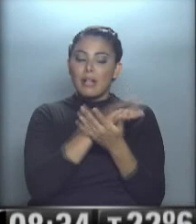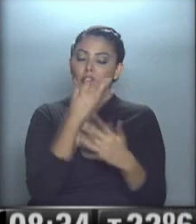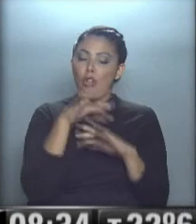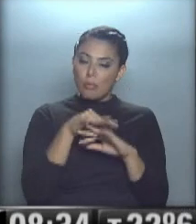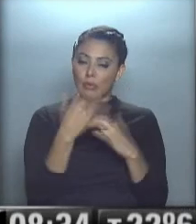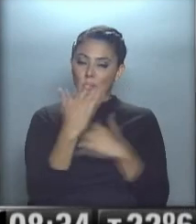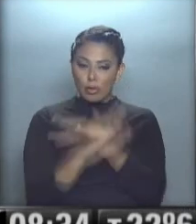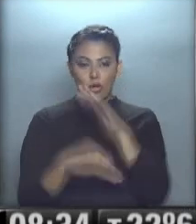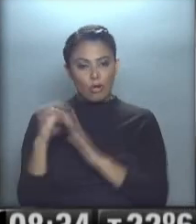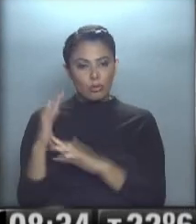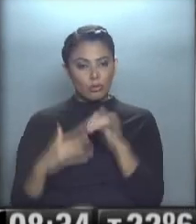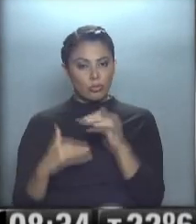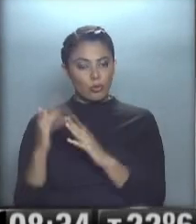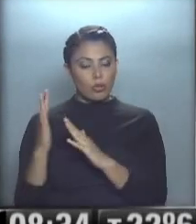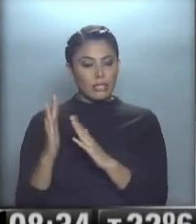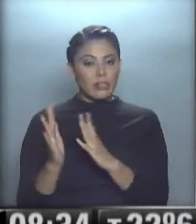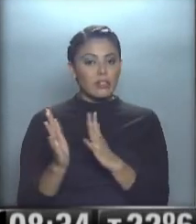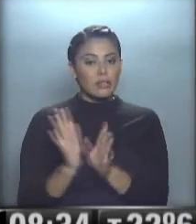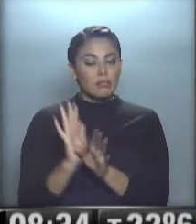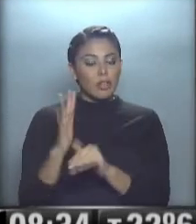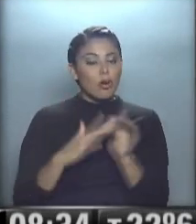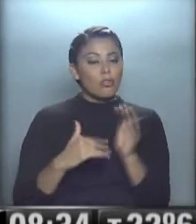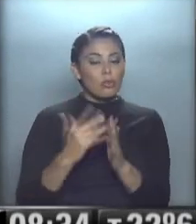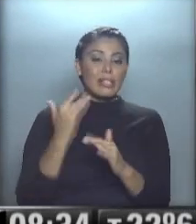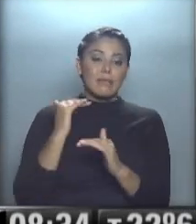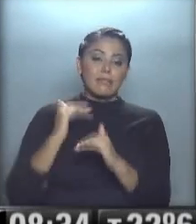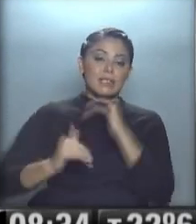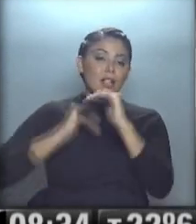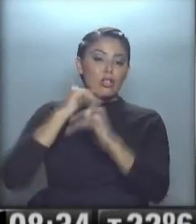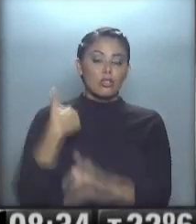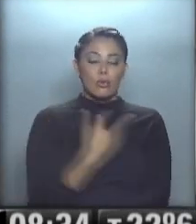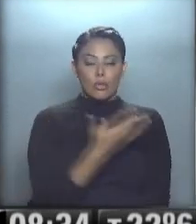para construir un desarrollo responsable de una